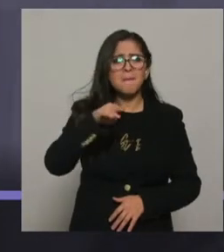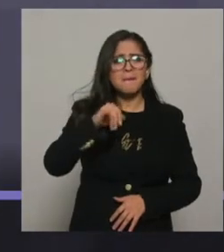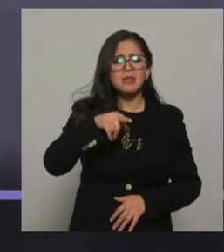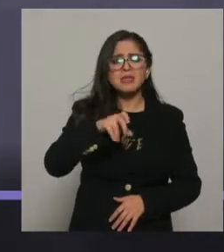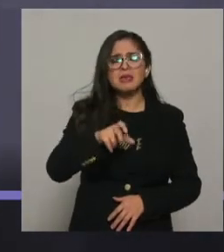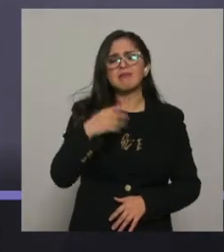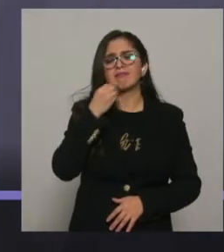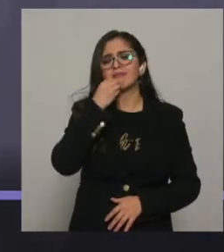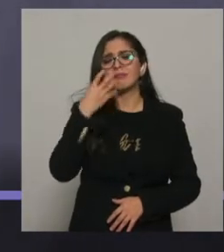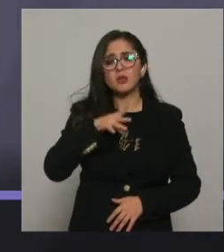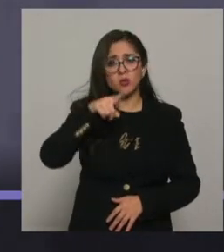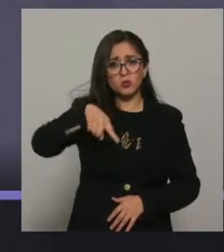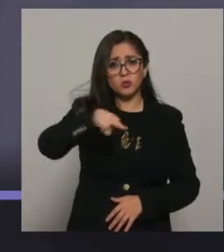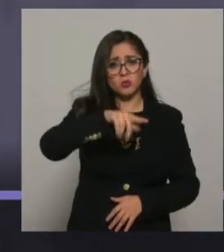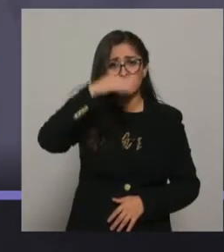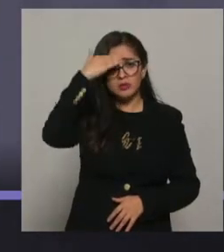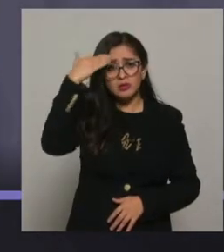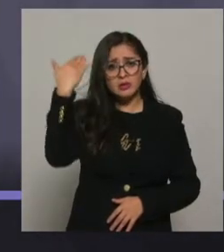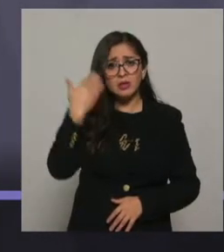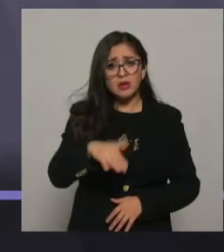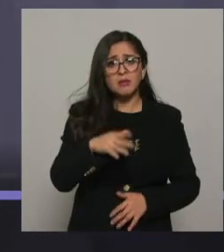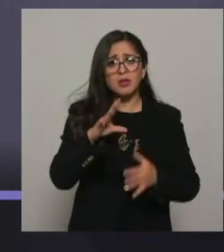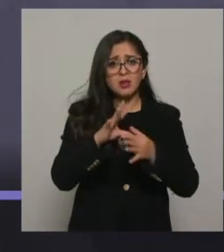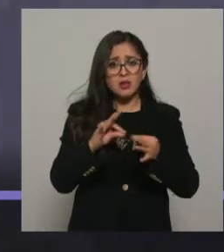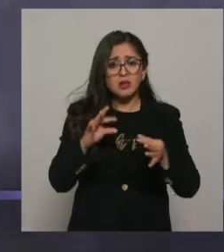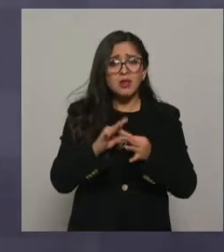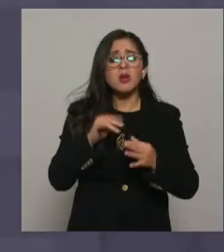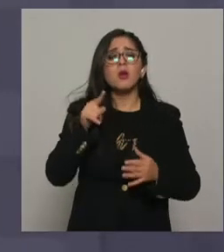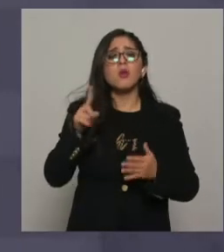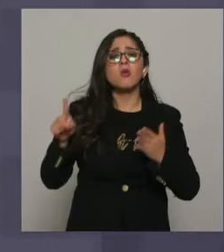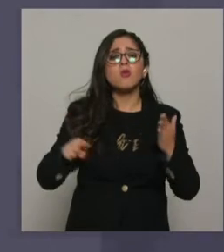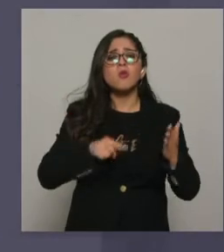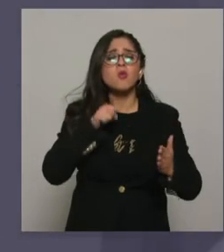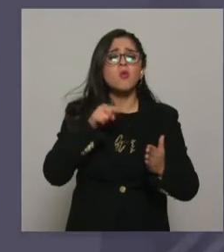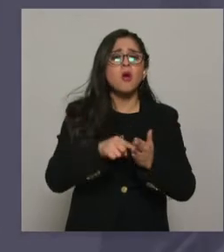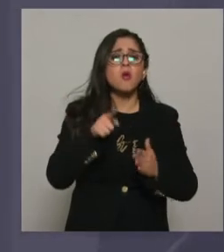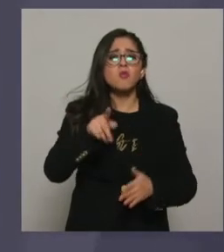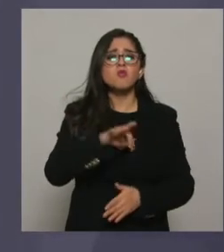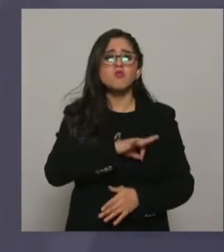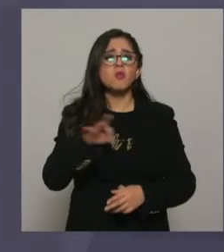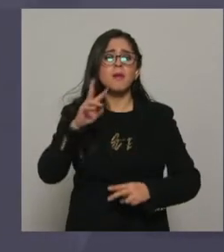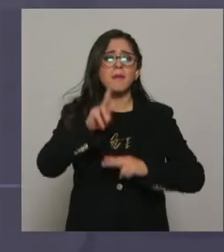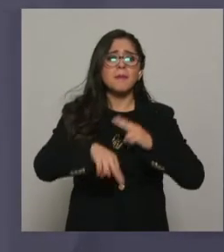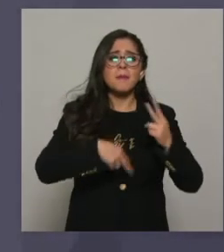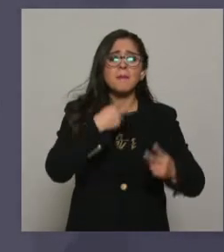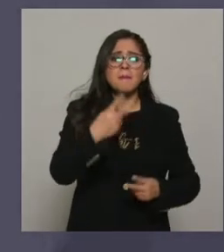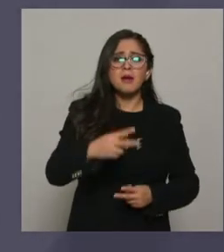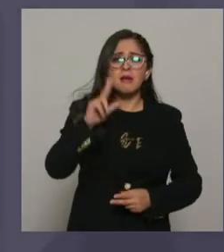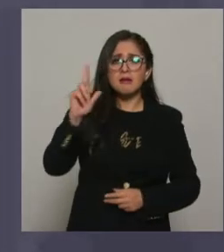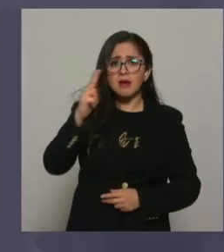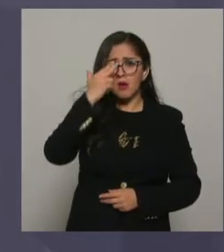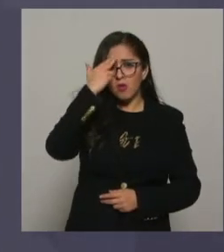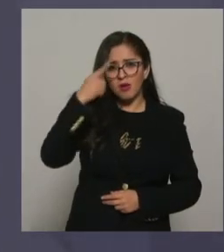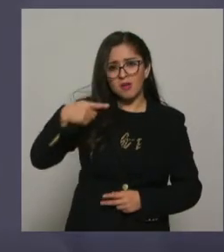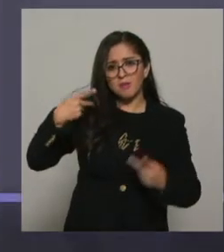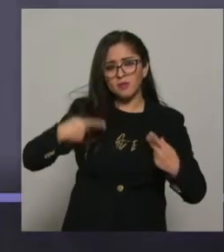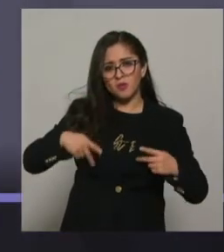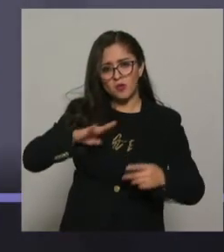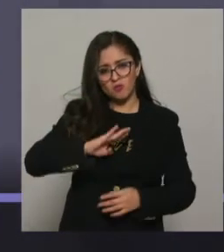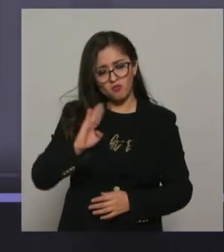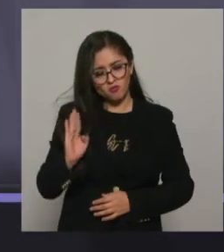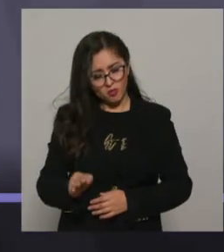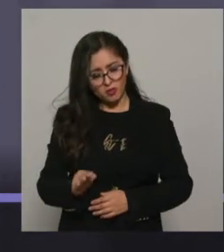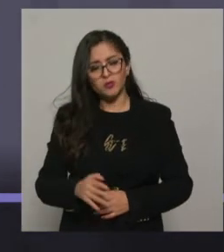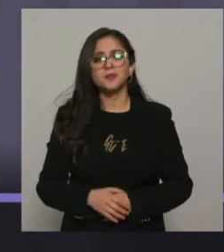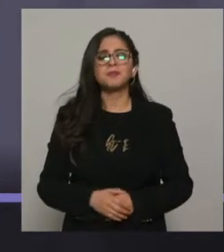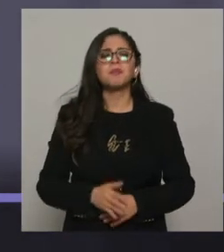usted ya sabe, hay una diversidad de lugares en donde pasar este día recordando a sus muertos, pero vamos a hacer una pausa.